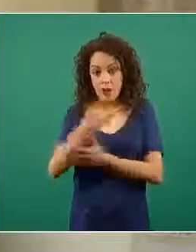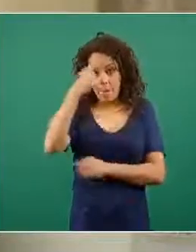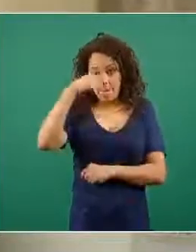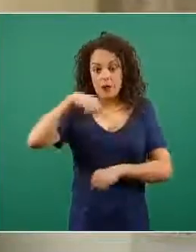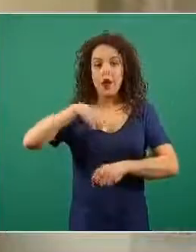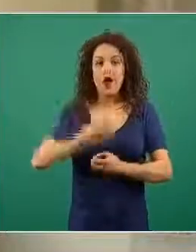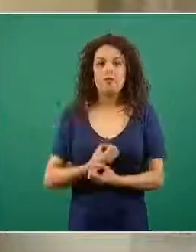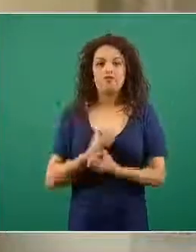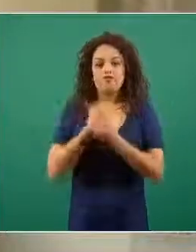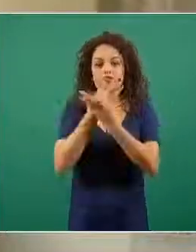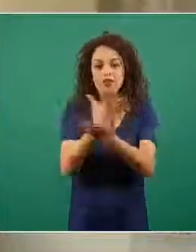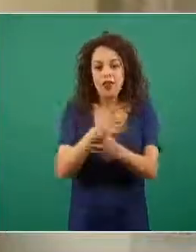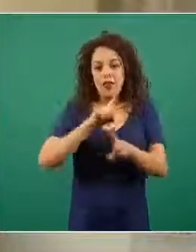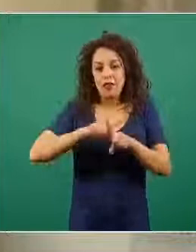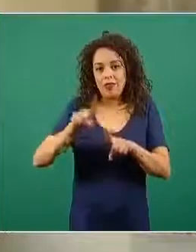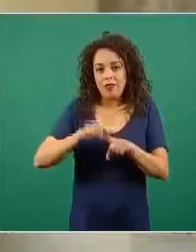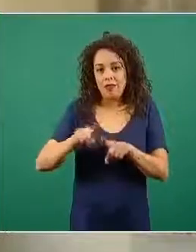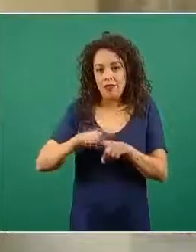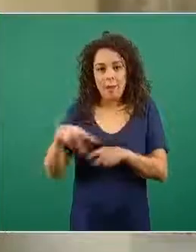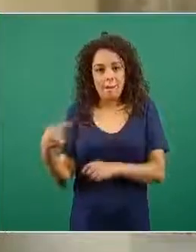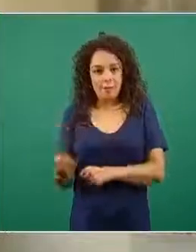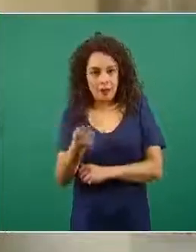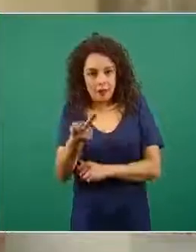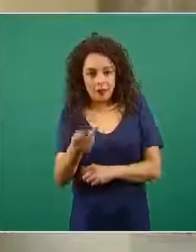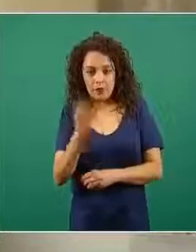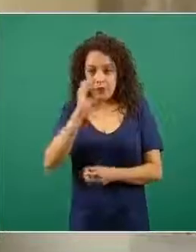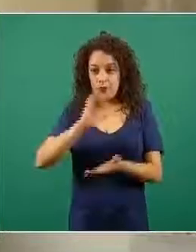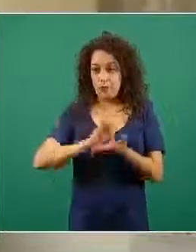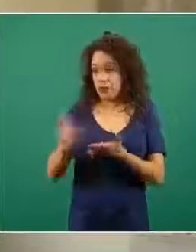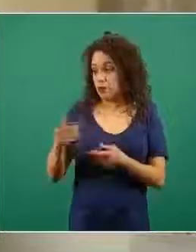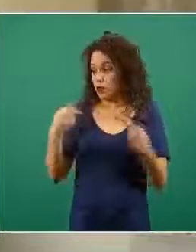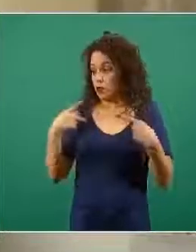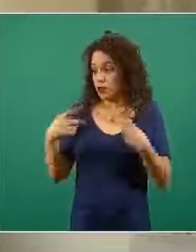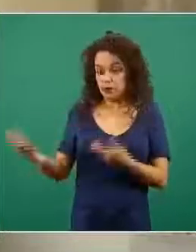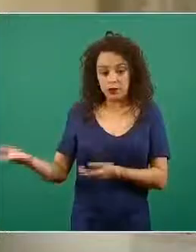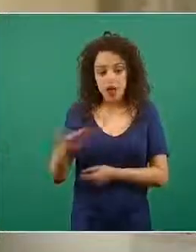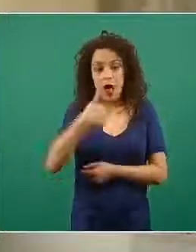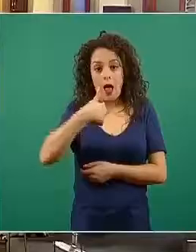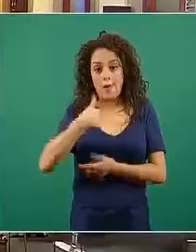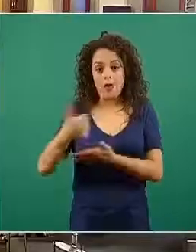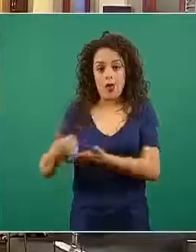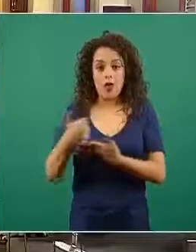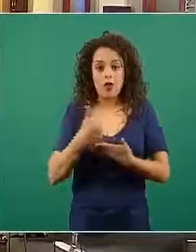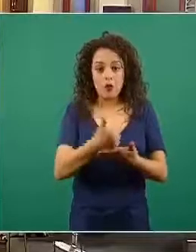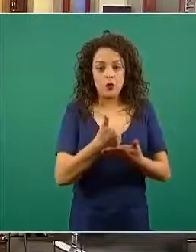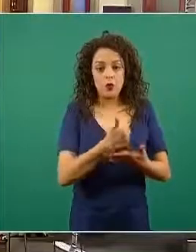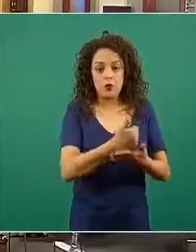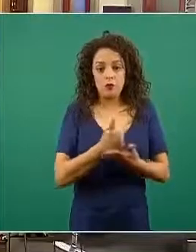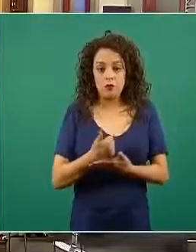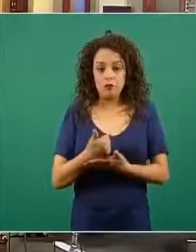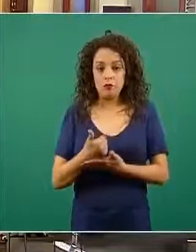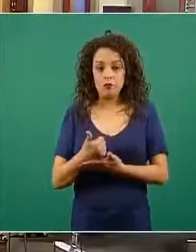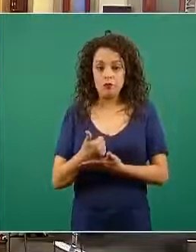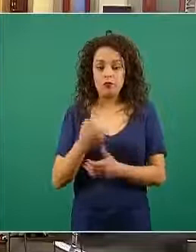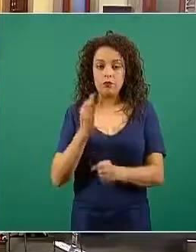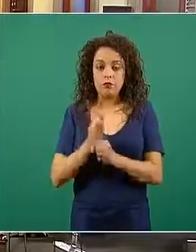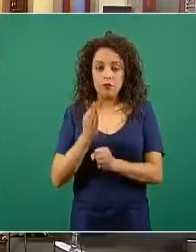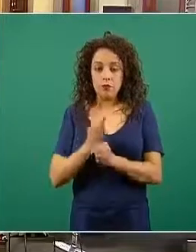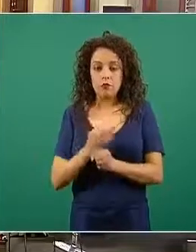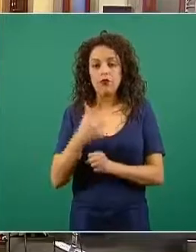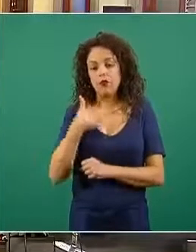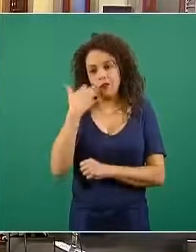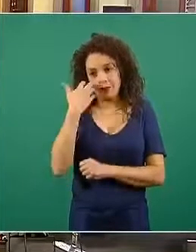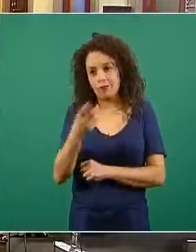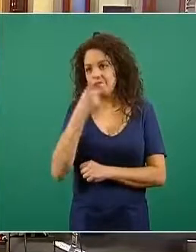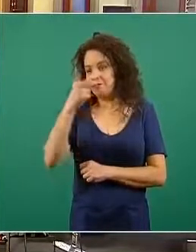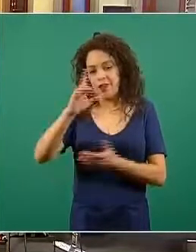varios planteamientos, gracias a mucha gente que me ha apoyado, y no quiero pasar este momento sin que se los pueda